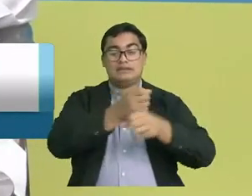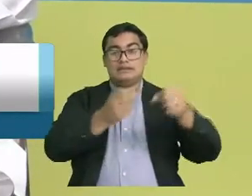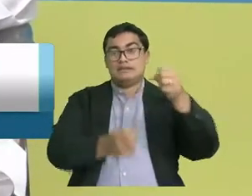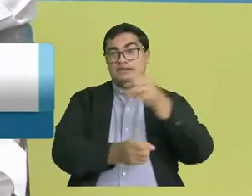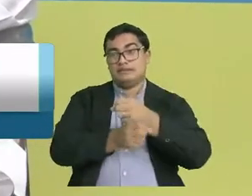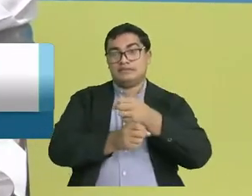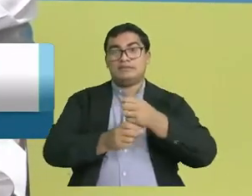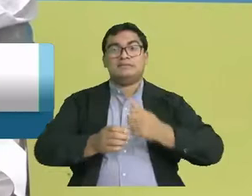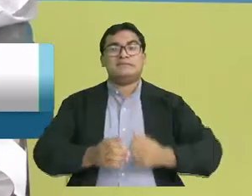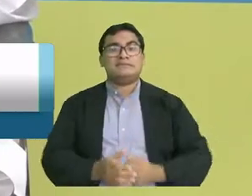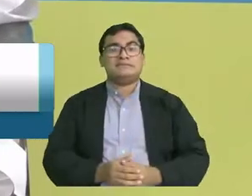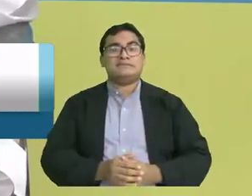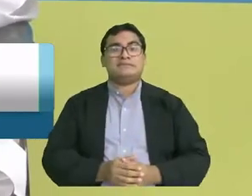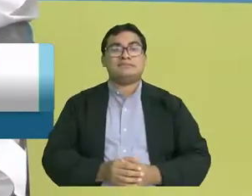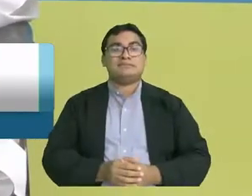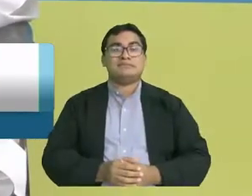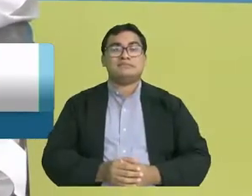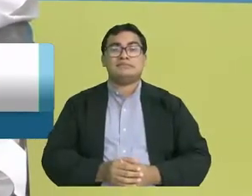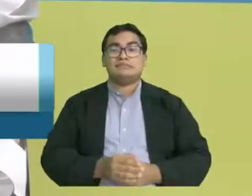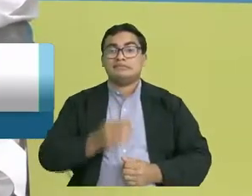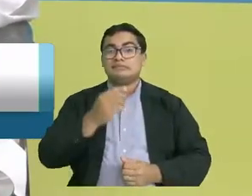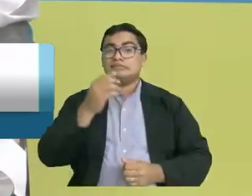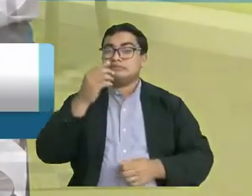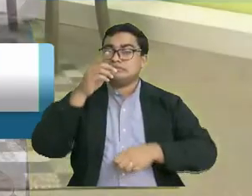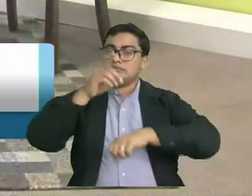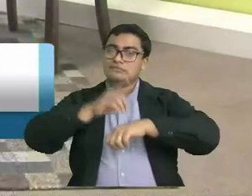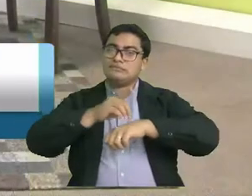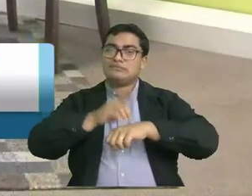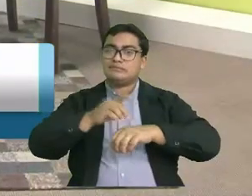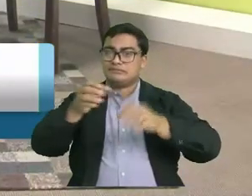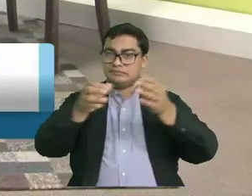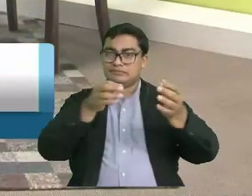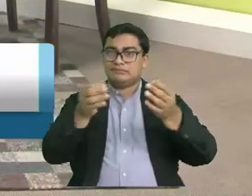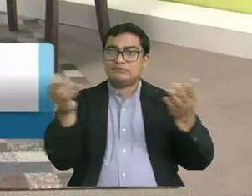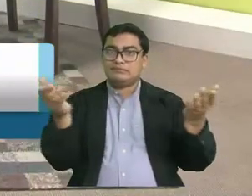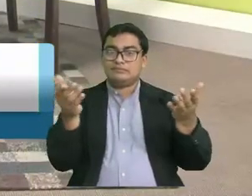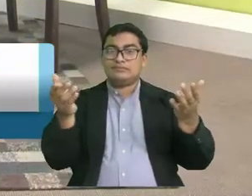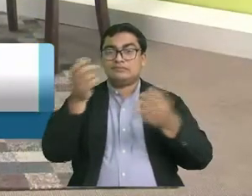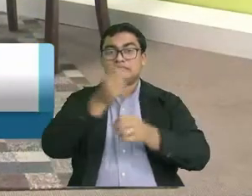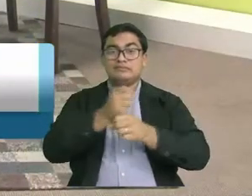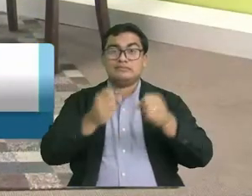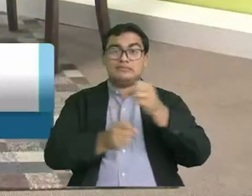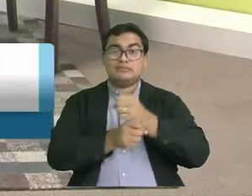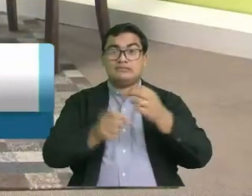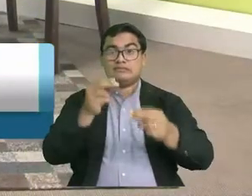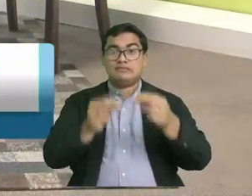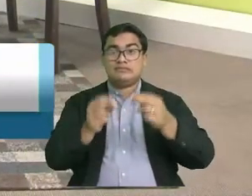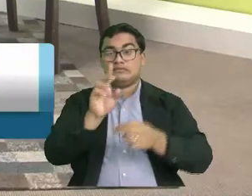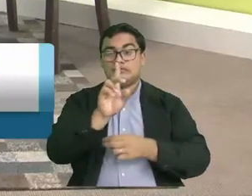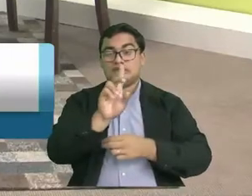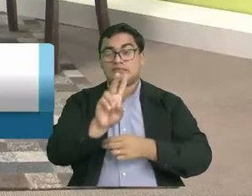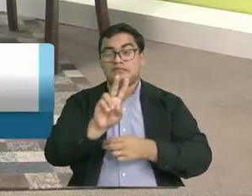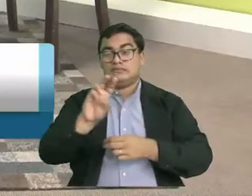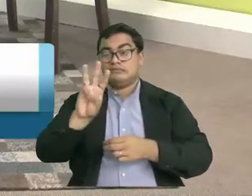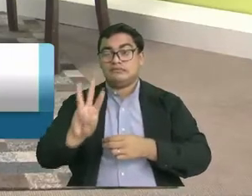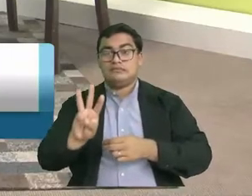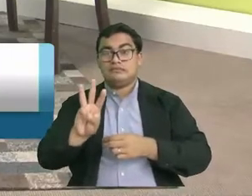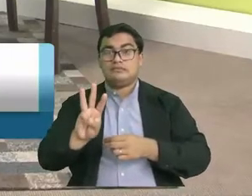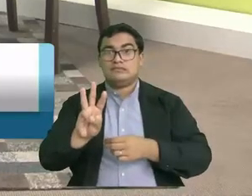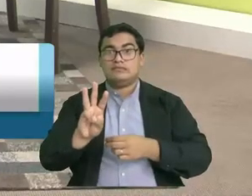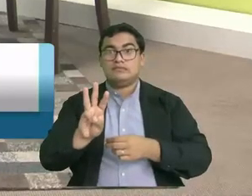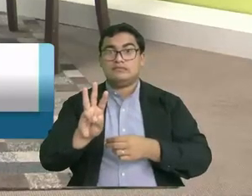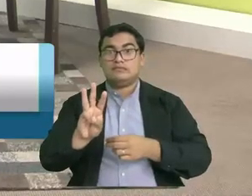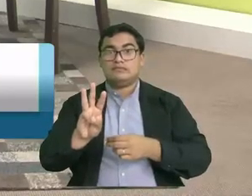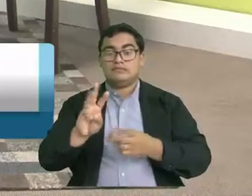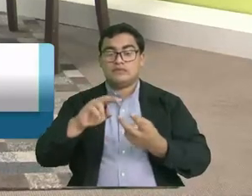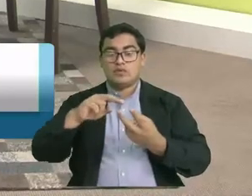sexual. Precisamente, doctor, usted me dice que el cromosoma sexual, el par 23, es uno de los últimos en formarse cuando se